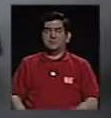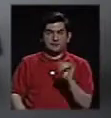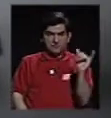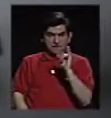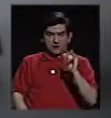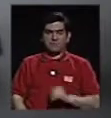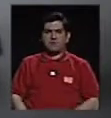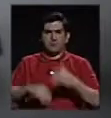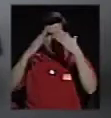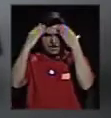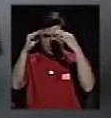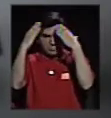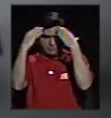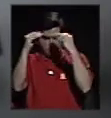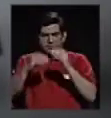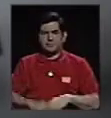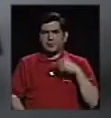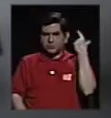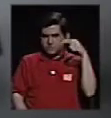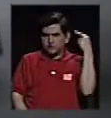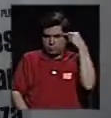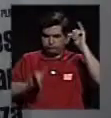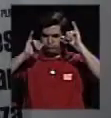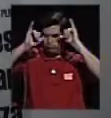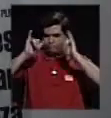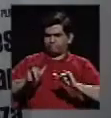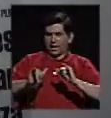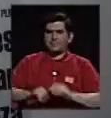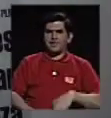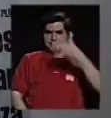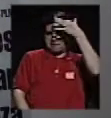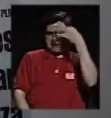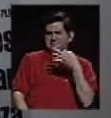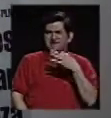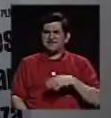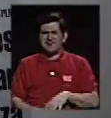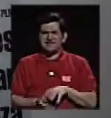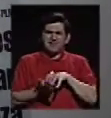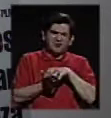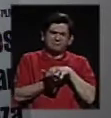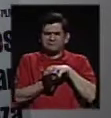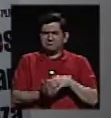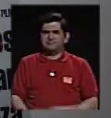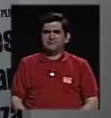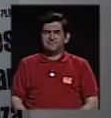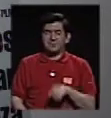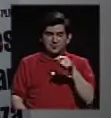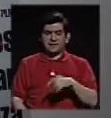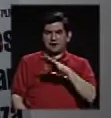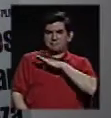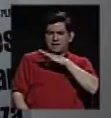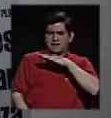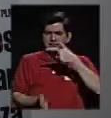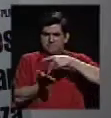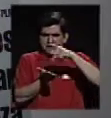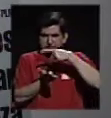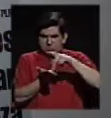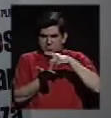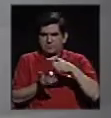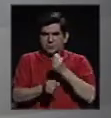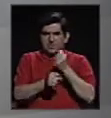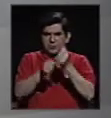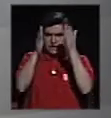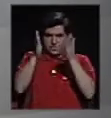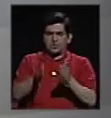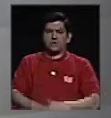También le informamos acerca de cómo el gobierno mantiene una posición ambigua acerca de los pluses salariales y